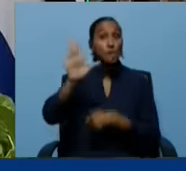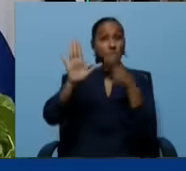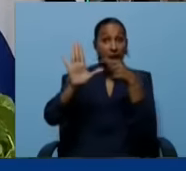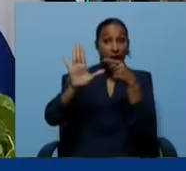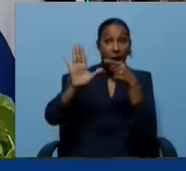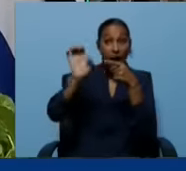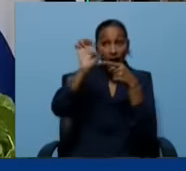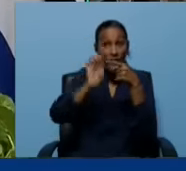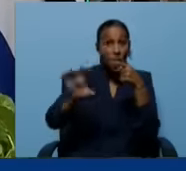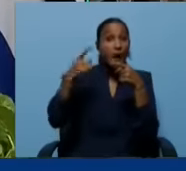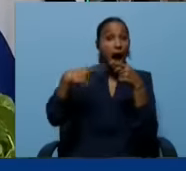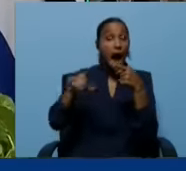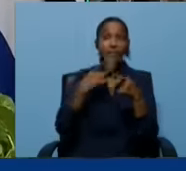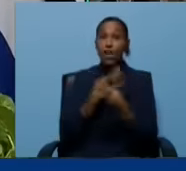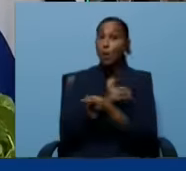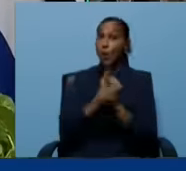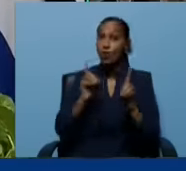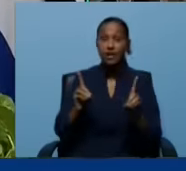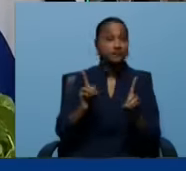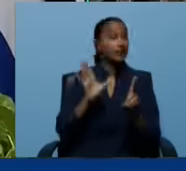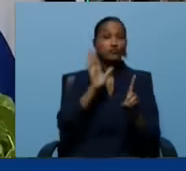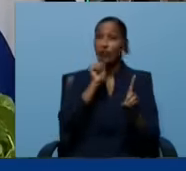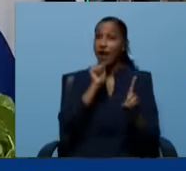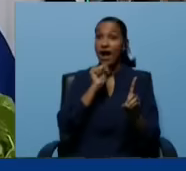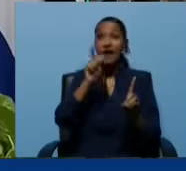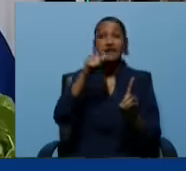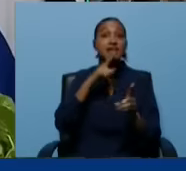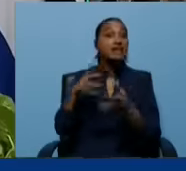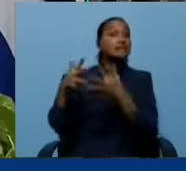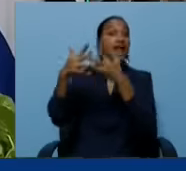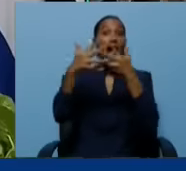ni en los Estados Unidos de Norteamérica.